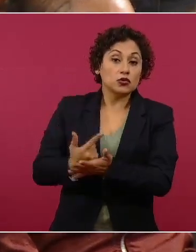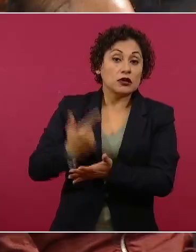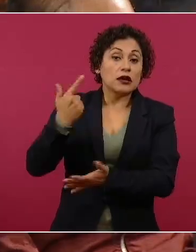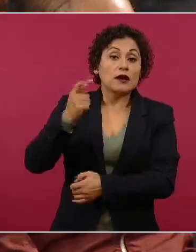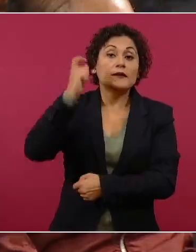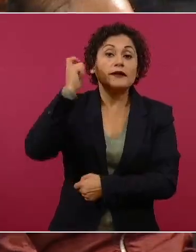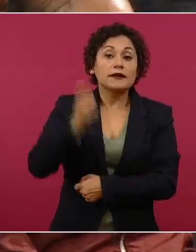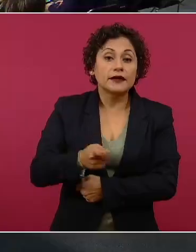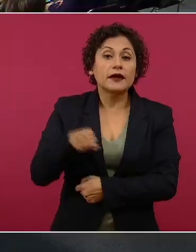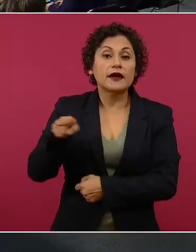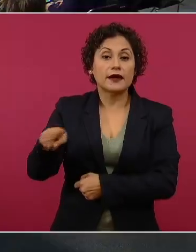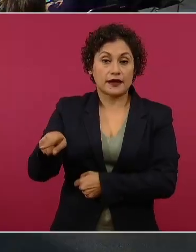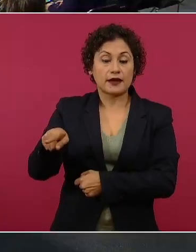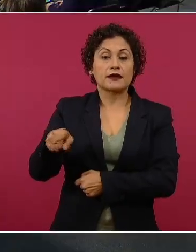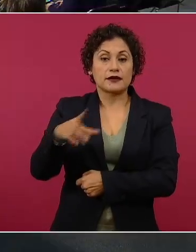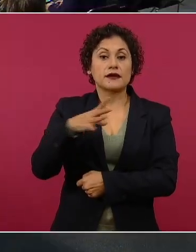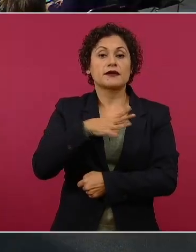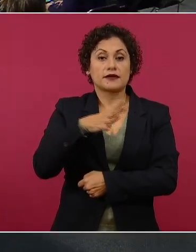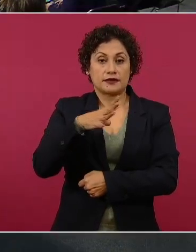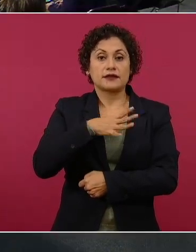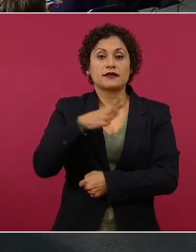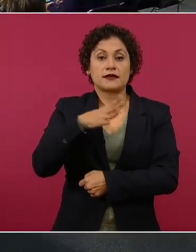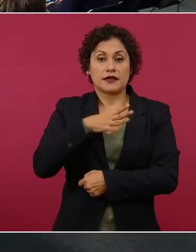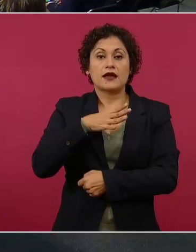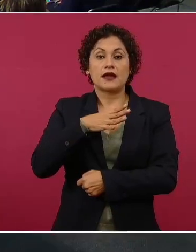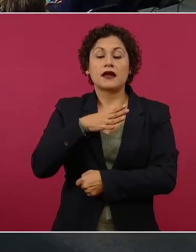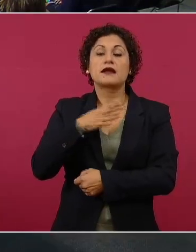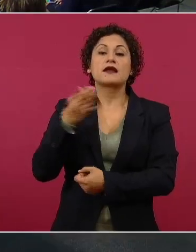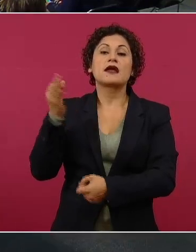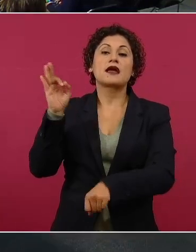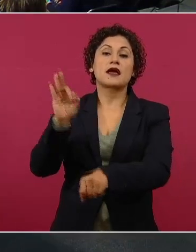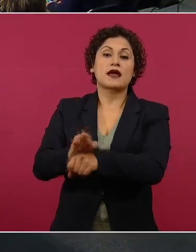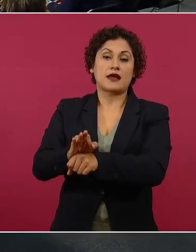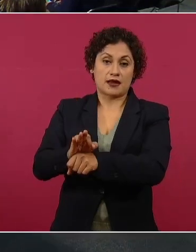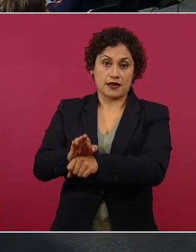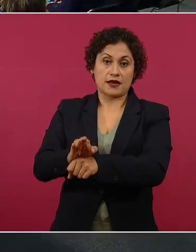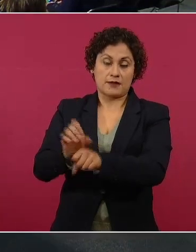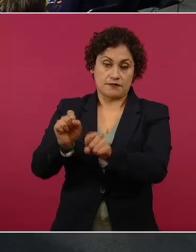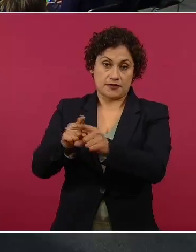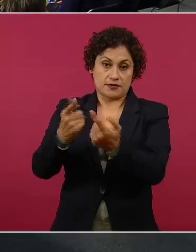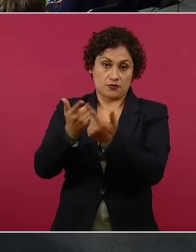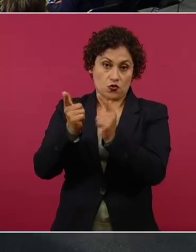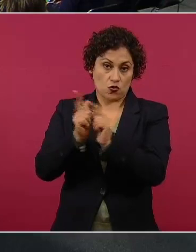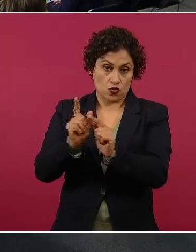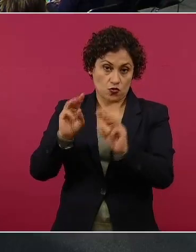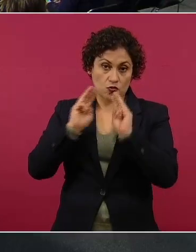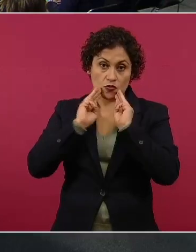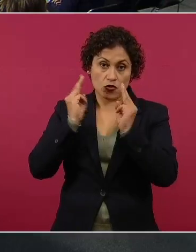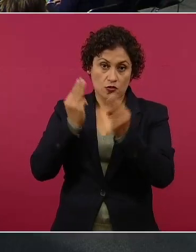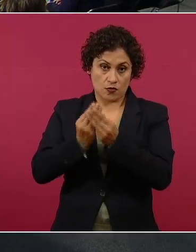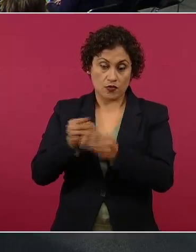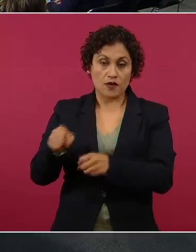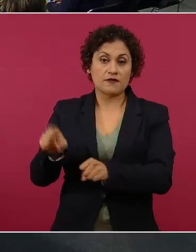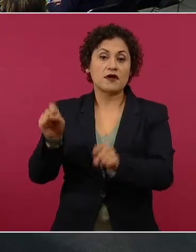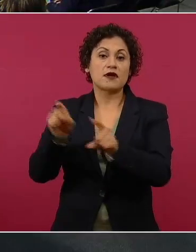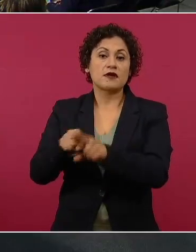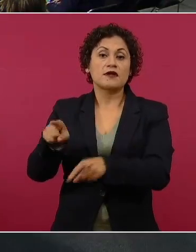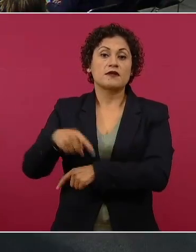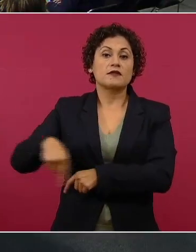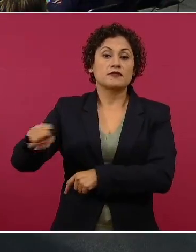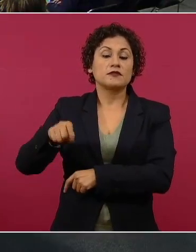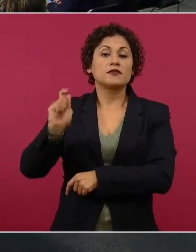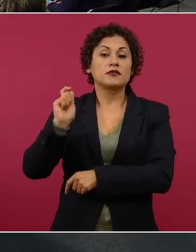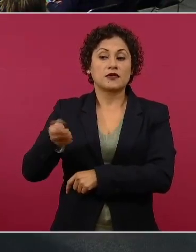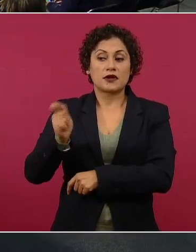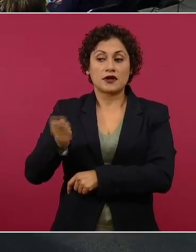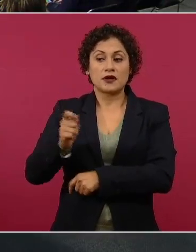Lo grave que se señala es que en Veracruz, donde se tiene resguardado al capo, quien posee propiedades específicamente en Vega de la Torre,